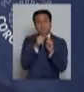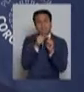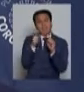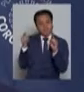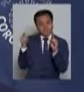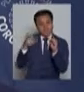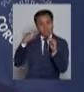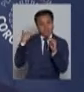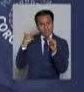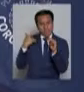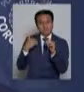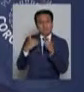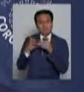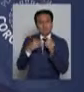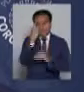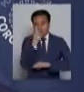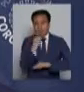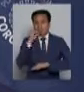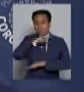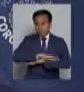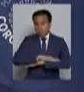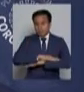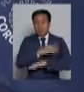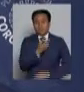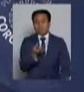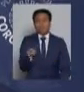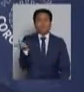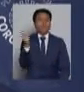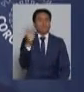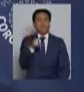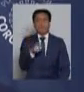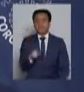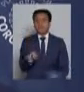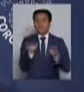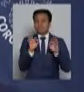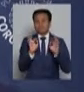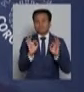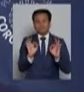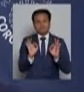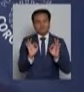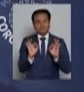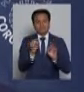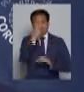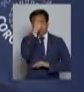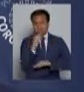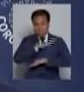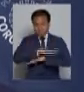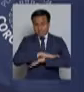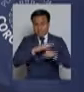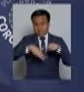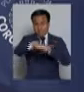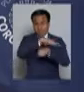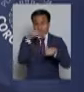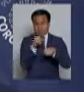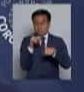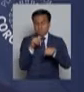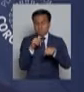que rige para Isla de Pascua, volviendo a imperar en el territorio insular, en Isla de